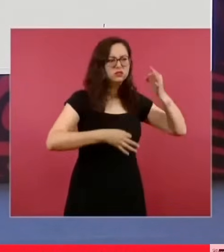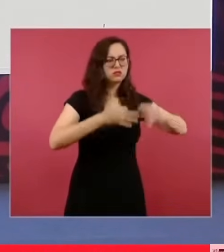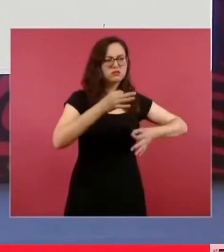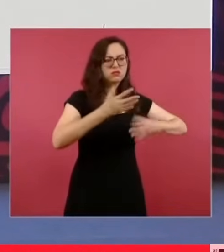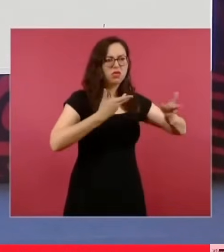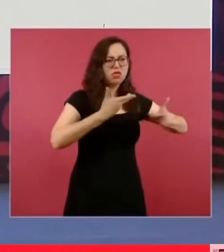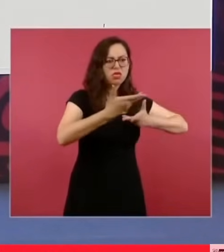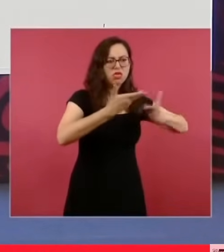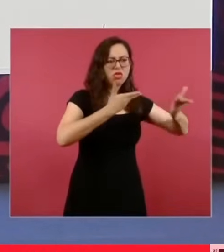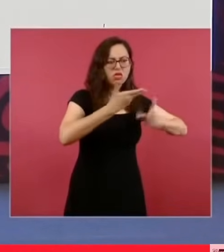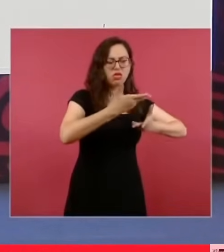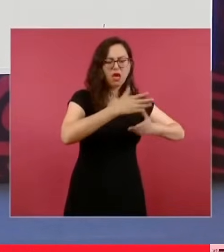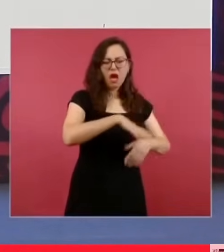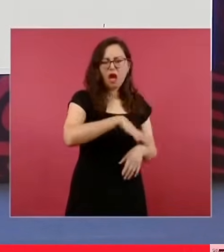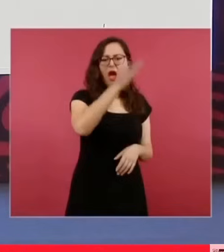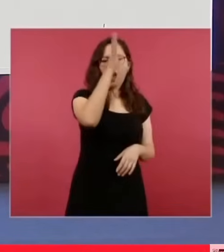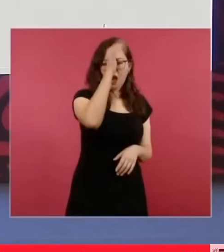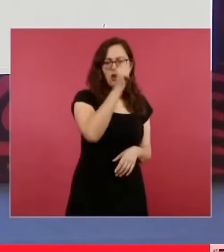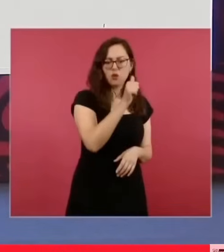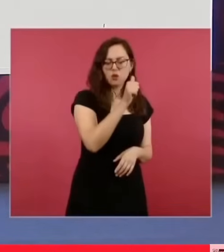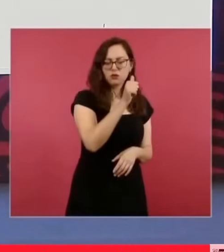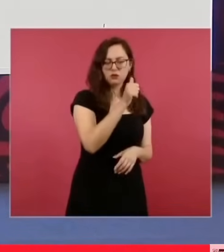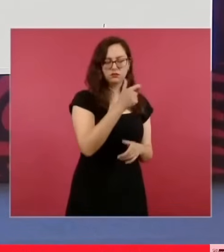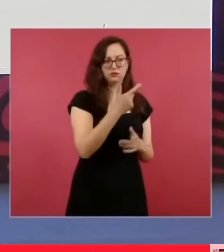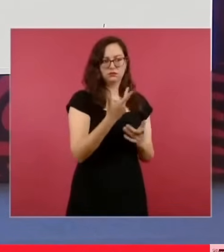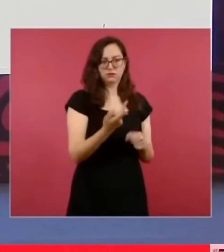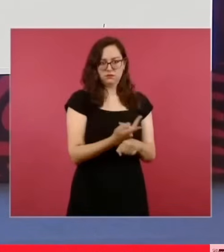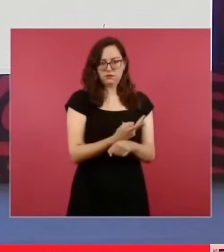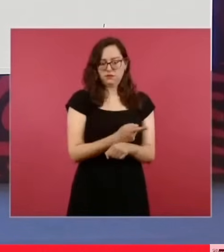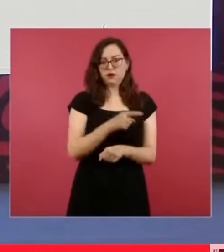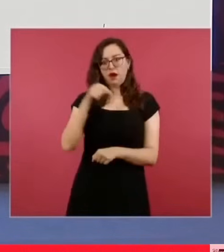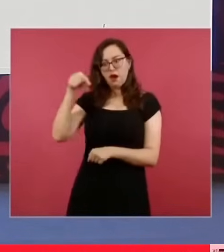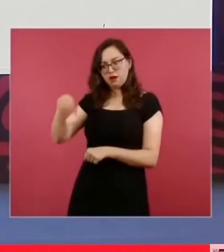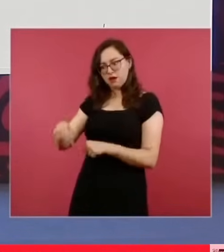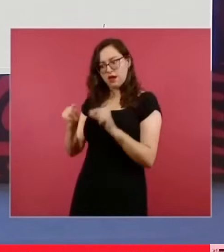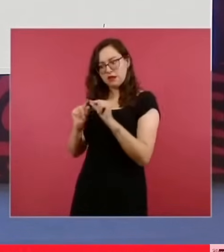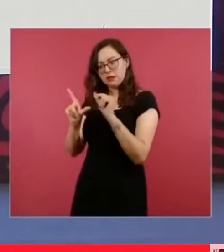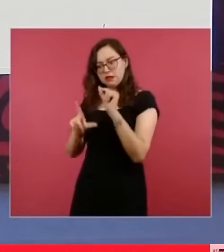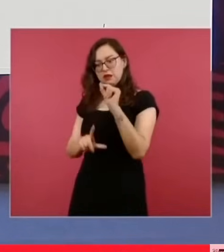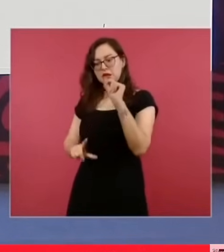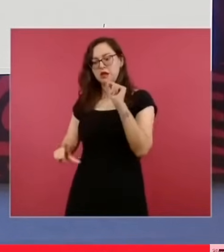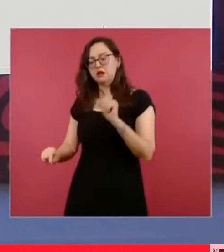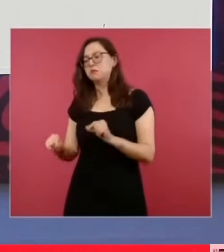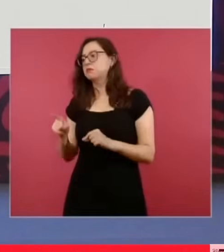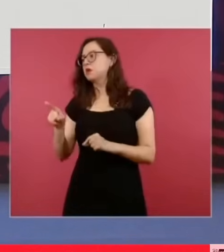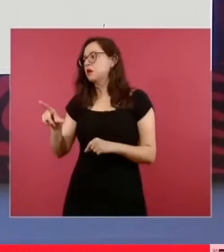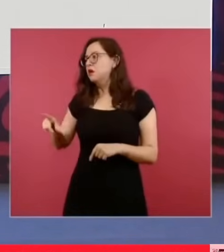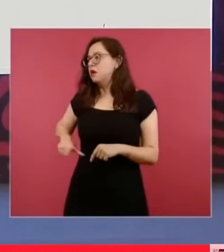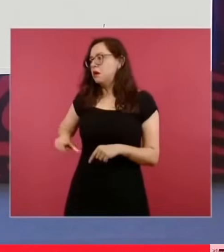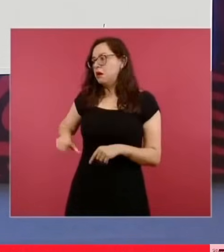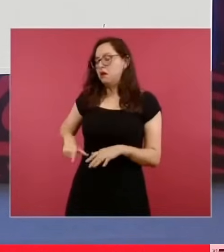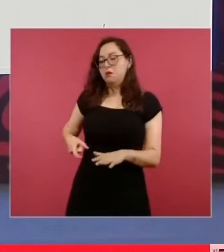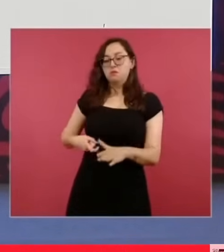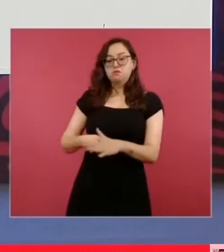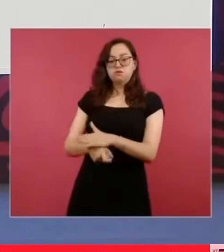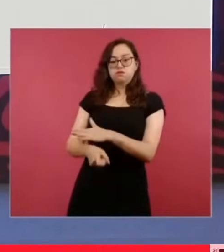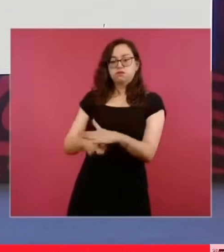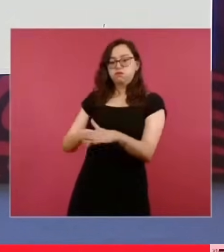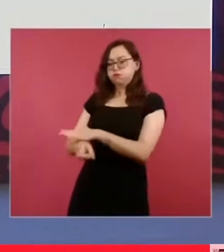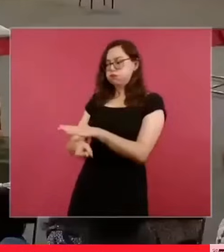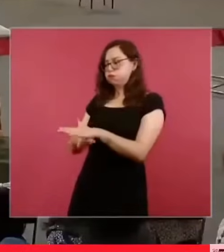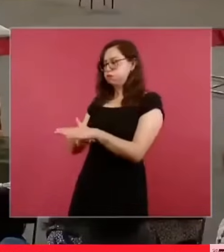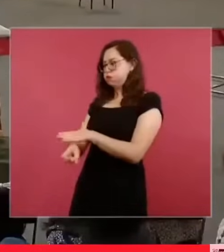había acusaciones de haber sobornado a funcionarios de Pemex, lo que le permitió a Vitol recibir